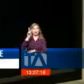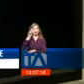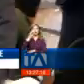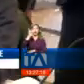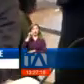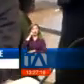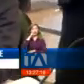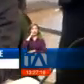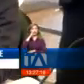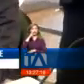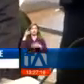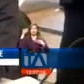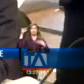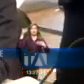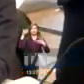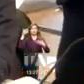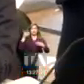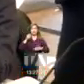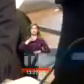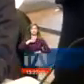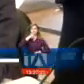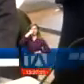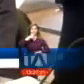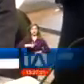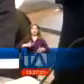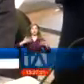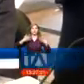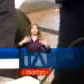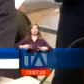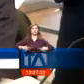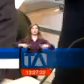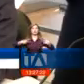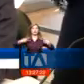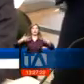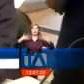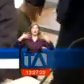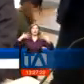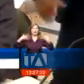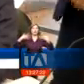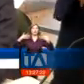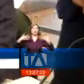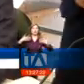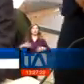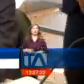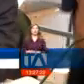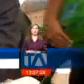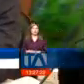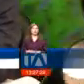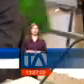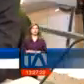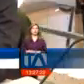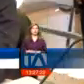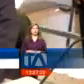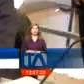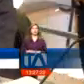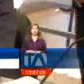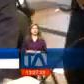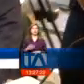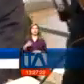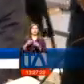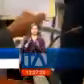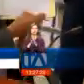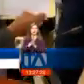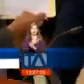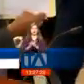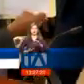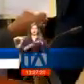político. Como soy guayaquileño, vivo en Guayaquil, lo recibí y él me pidió que lo